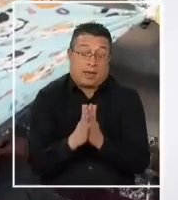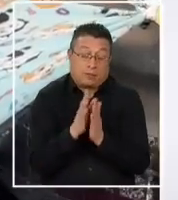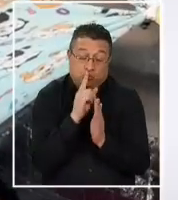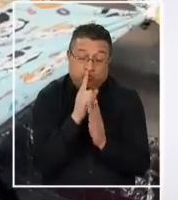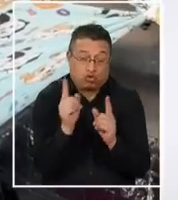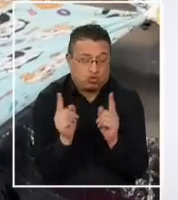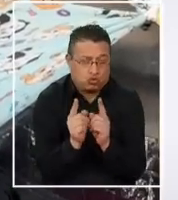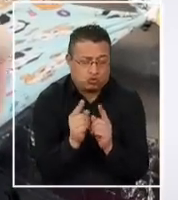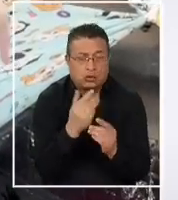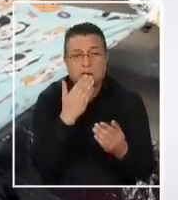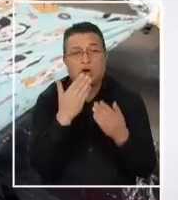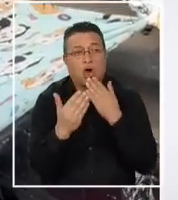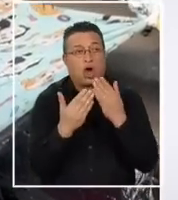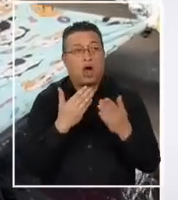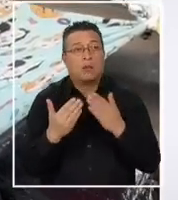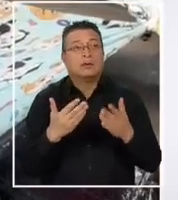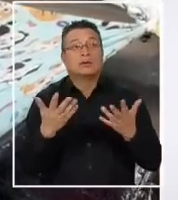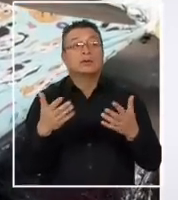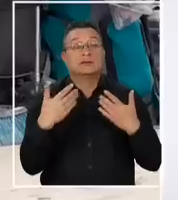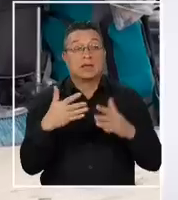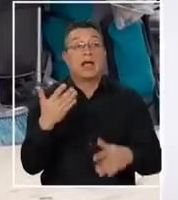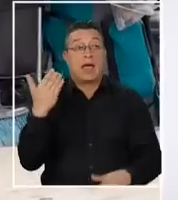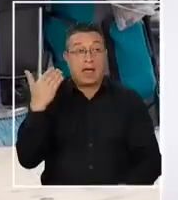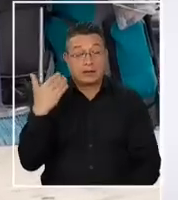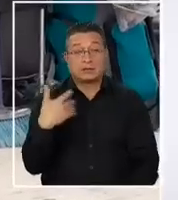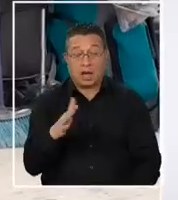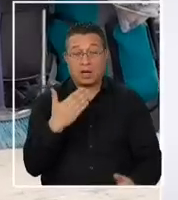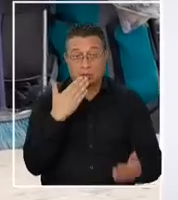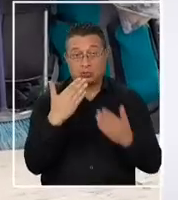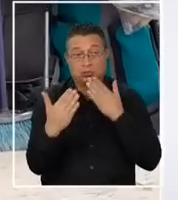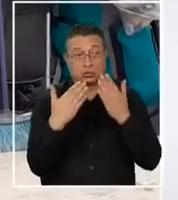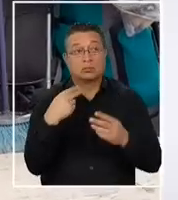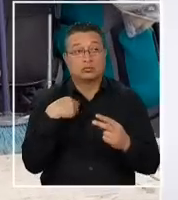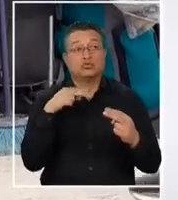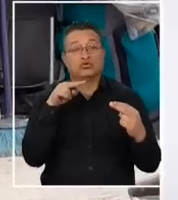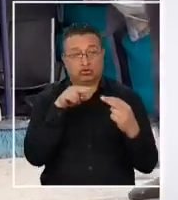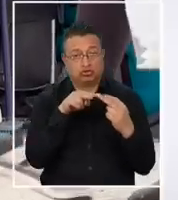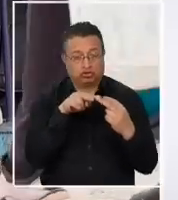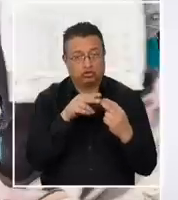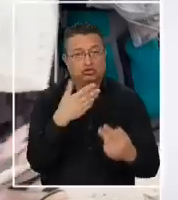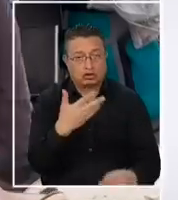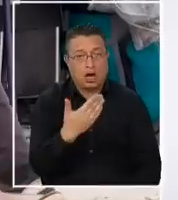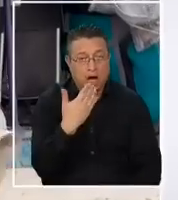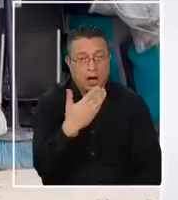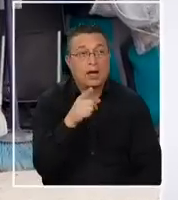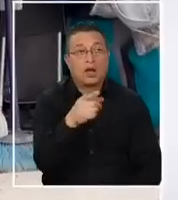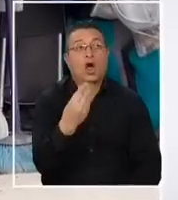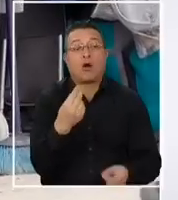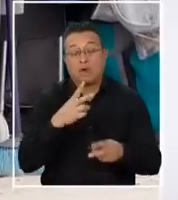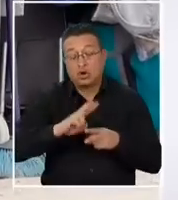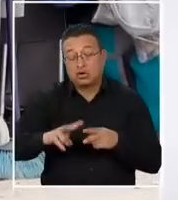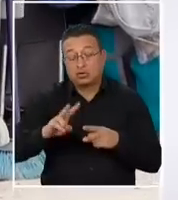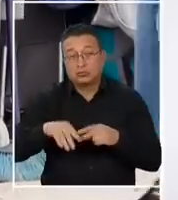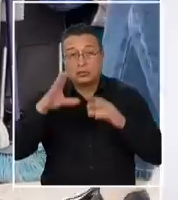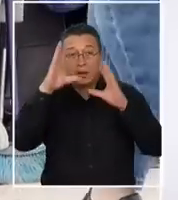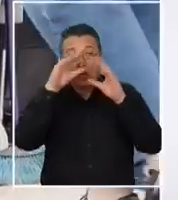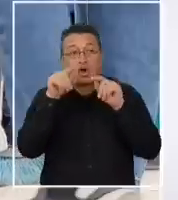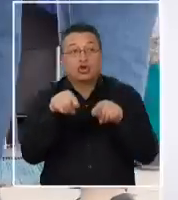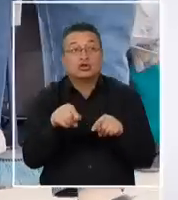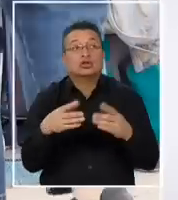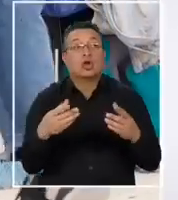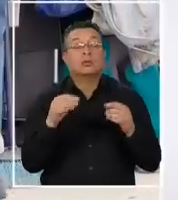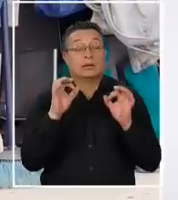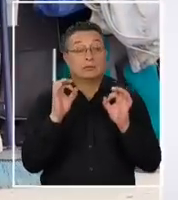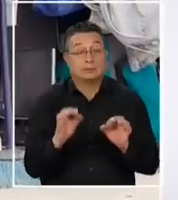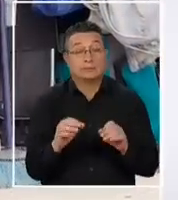cortito, queríamos conversar, ya habíamos conversado un poco antes, nosotros nos conocemos. ¿Cómo se están preparando para pasar la noche hoy? Tú me decías que